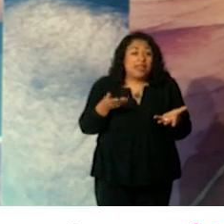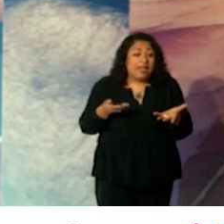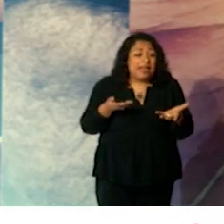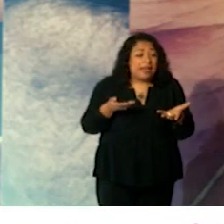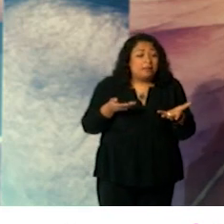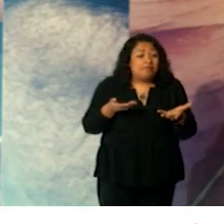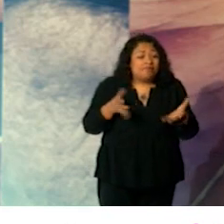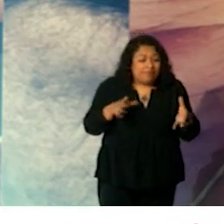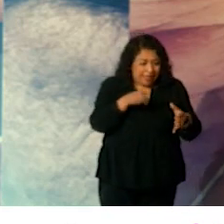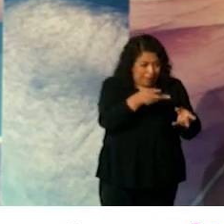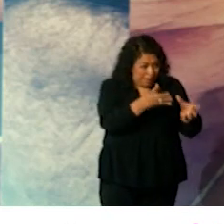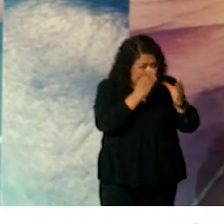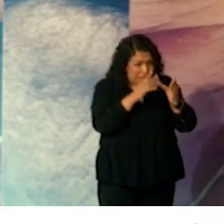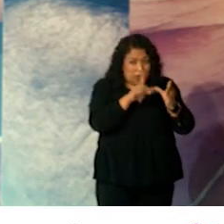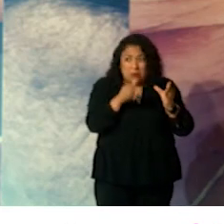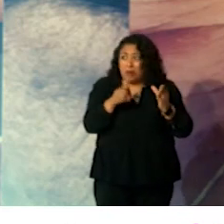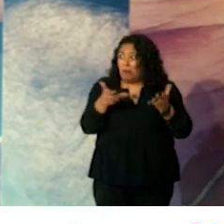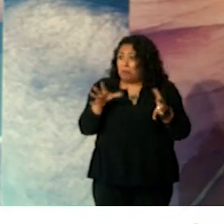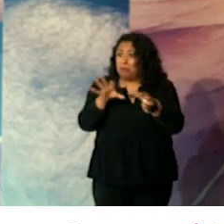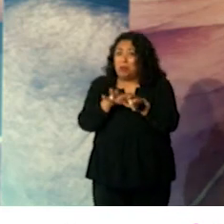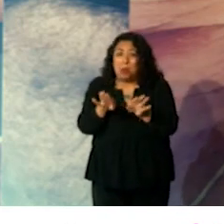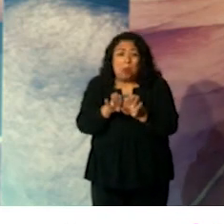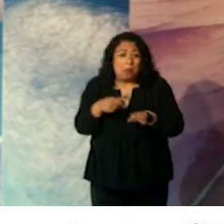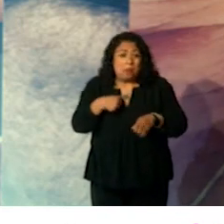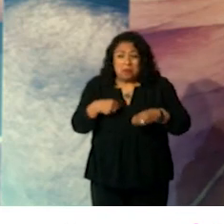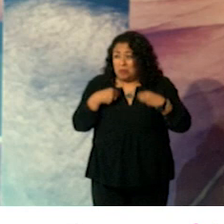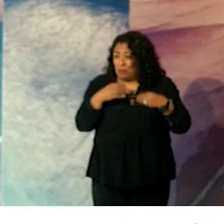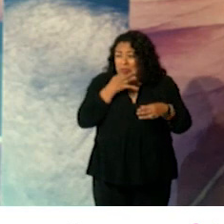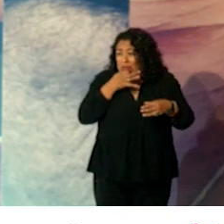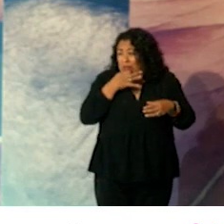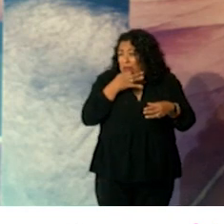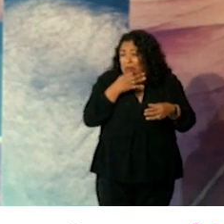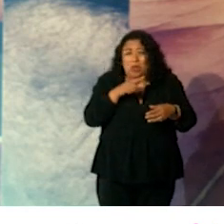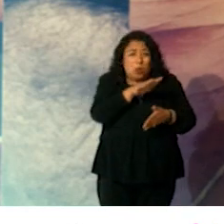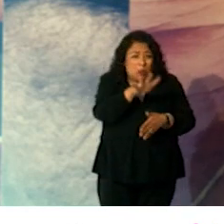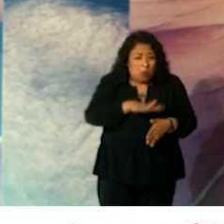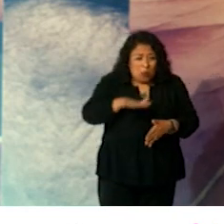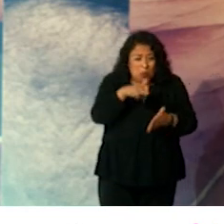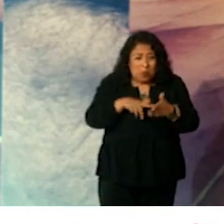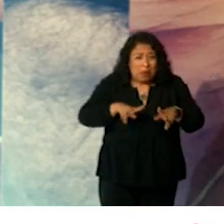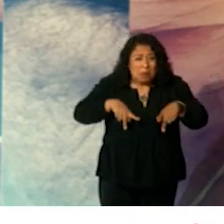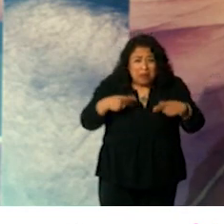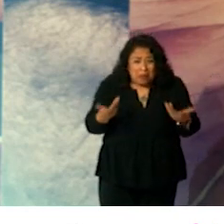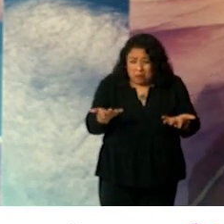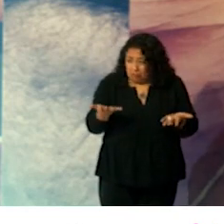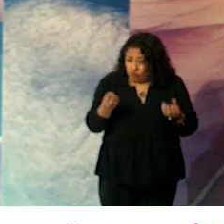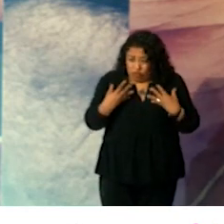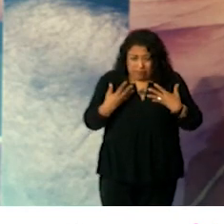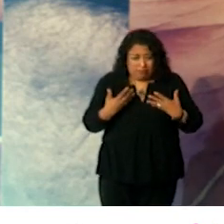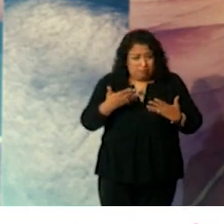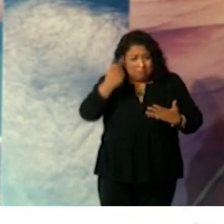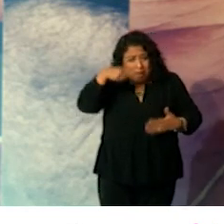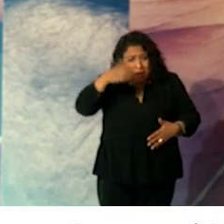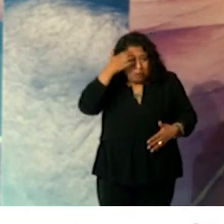sabe cómo aplicar el contenido que le enseñaron, porque la verdad es que te viene un espacio tan vulnerable que no tiene las herramientas de aplicar